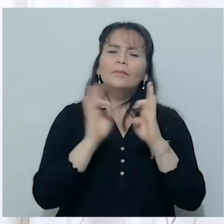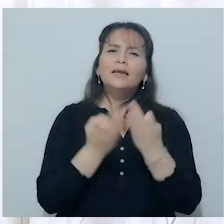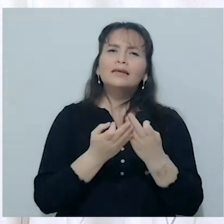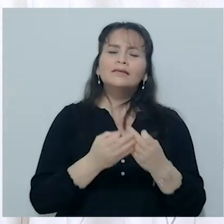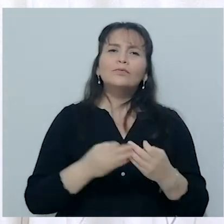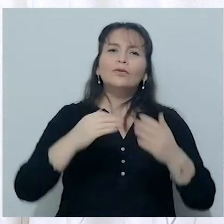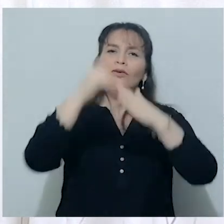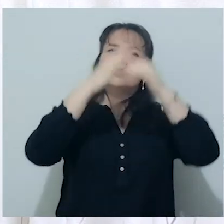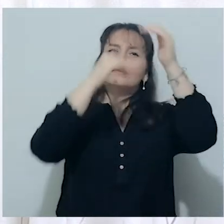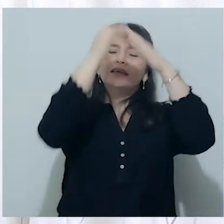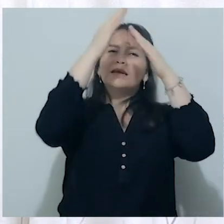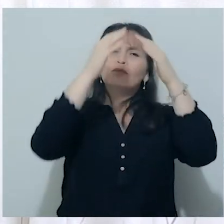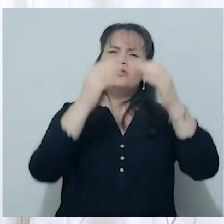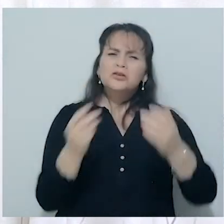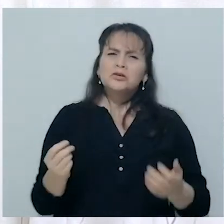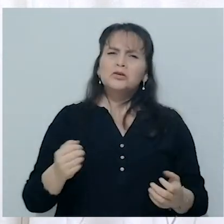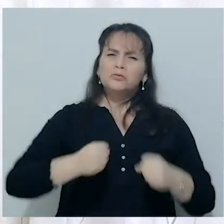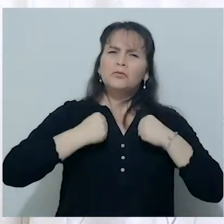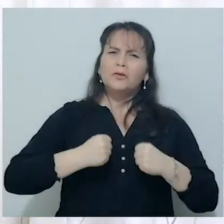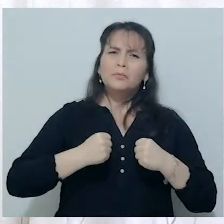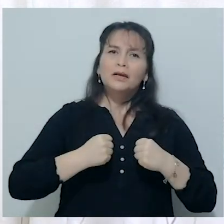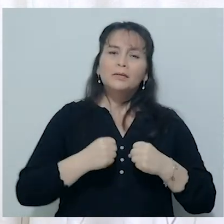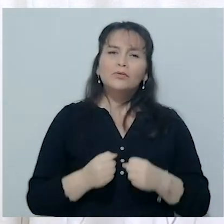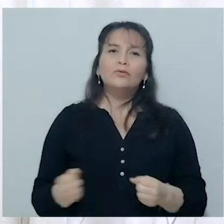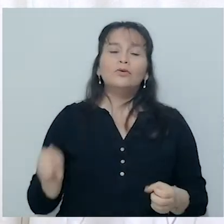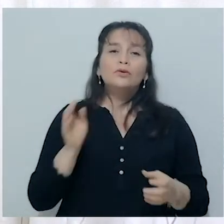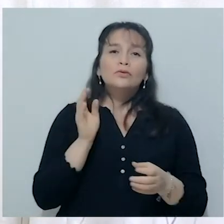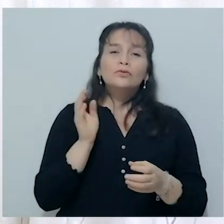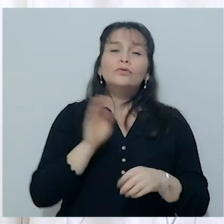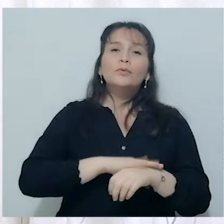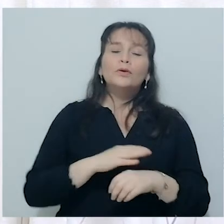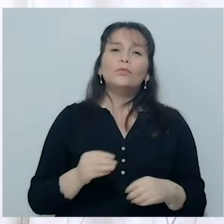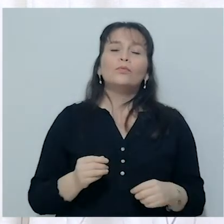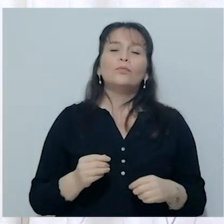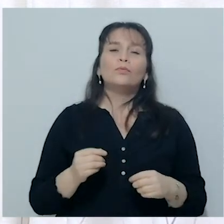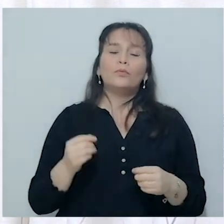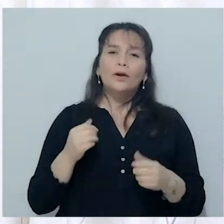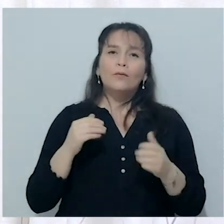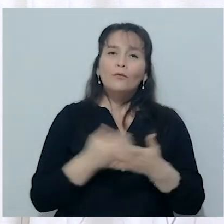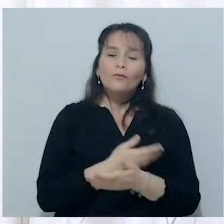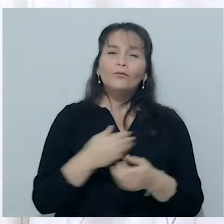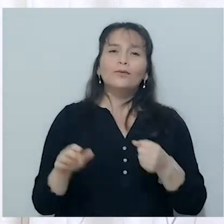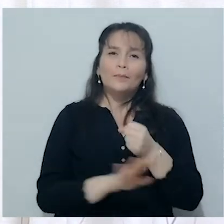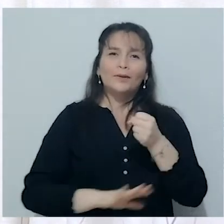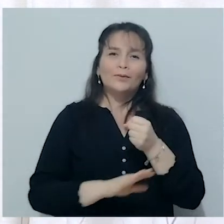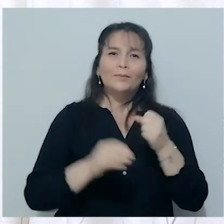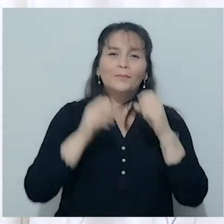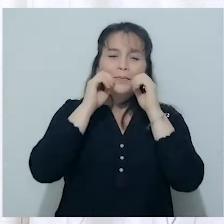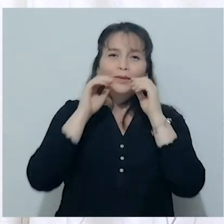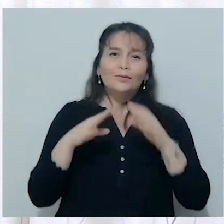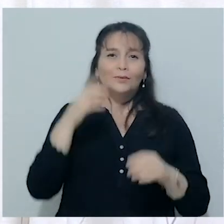Dios edifica nuestras familias es cuando creceremos y nos afirmaremos sobre un verdadero